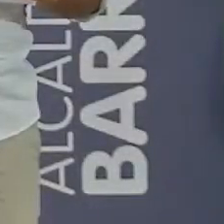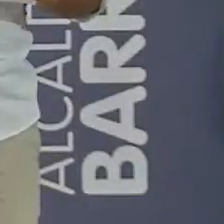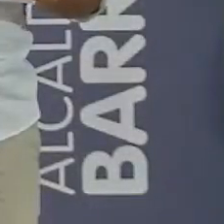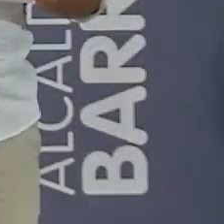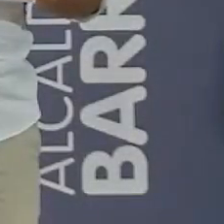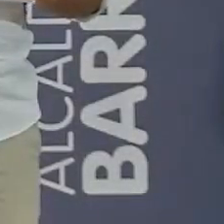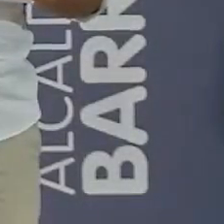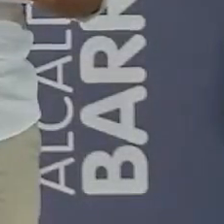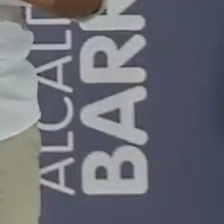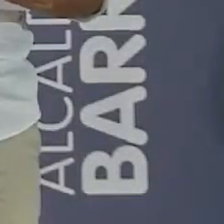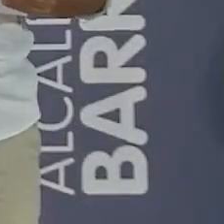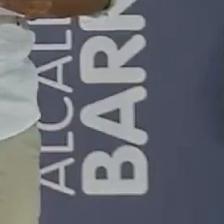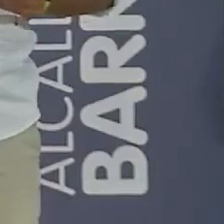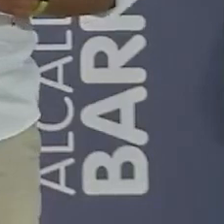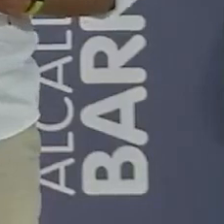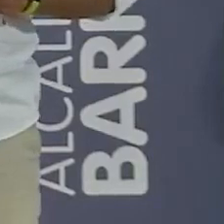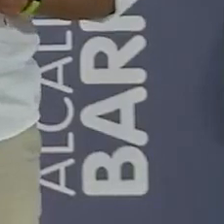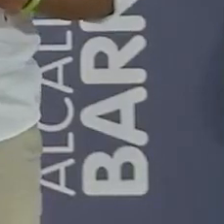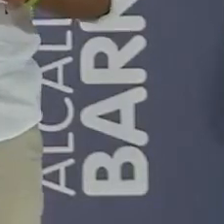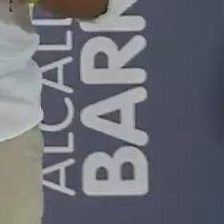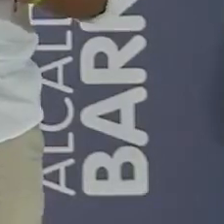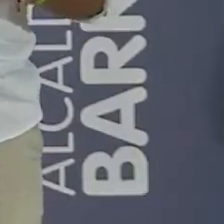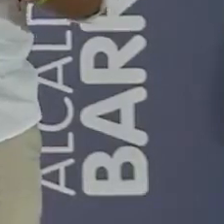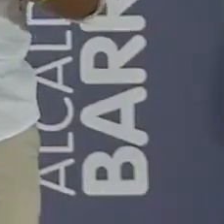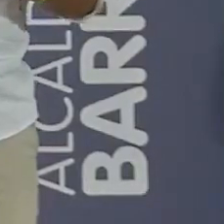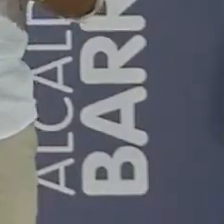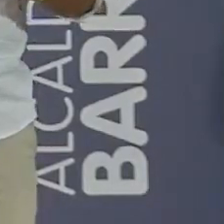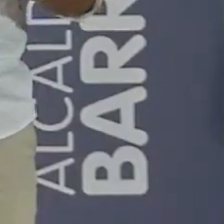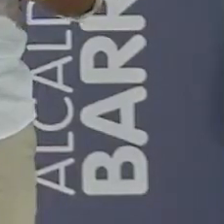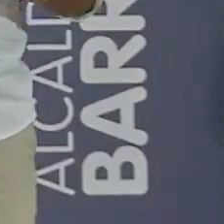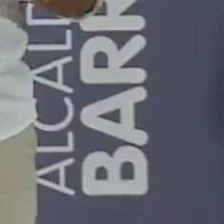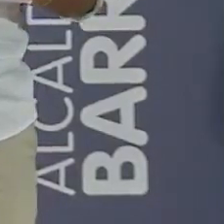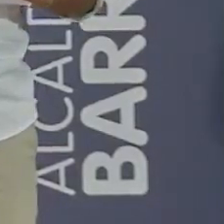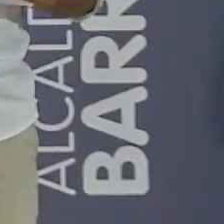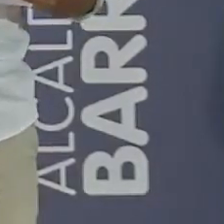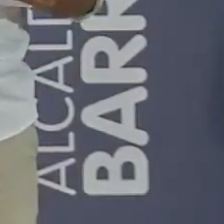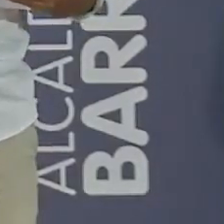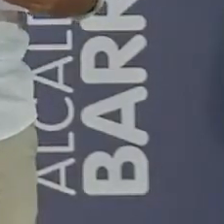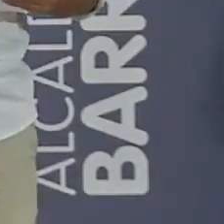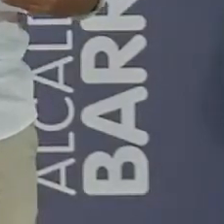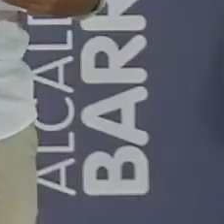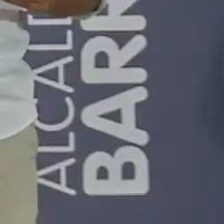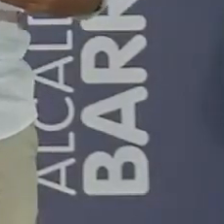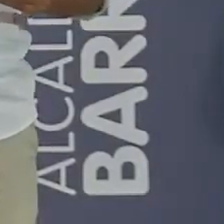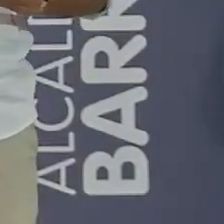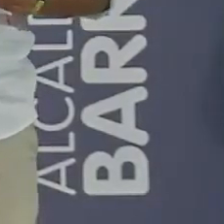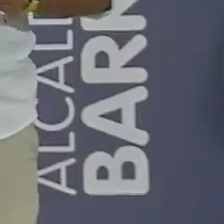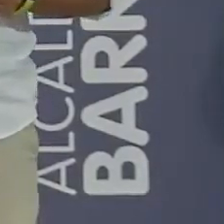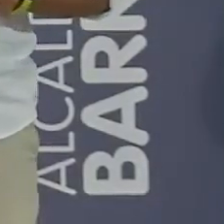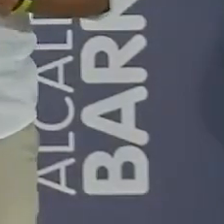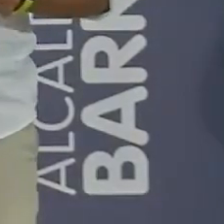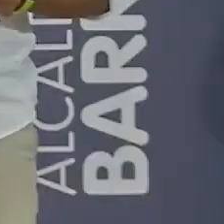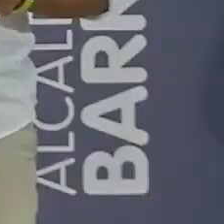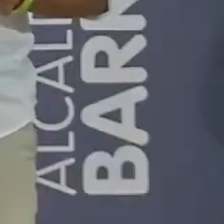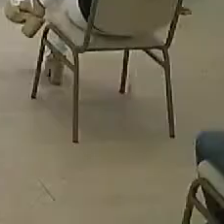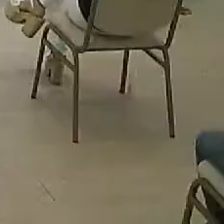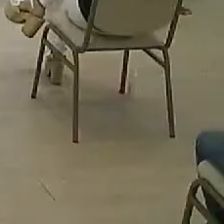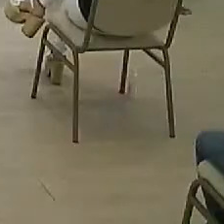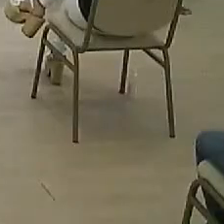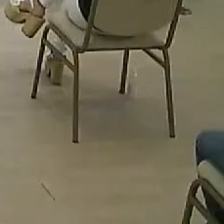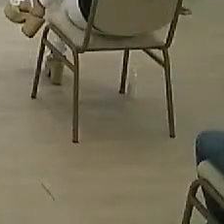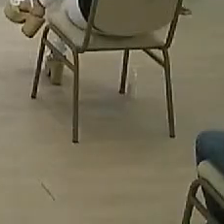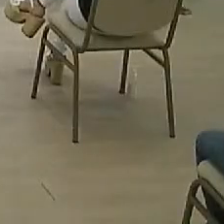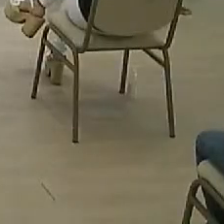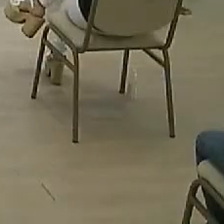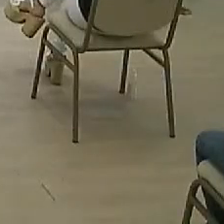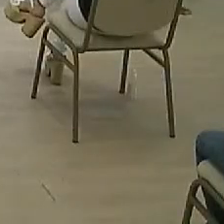Barranquilla no se detiene. Estos son los primeros 5 grandes proyectos para el año 2021, para seguir generando empleo